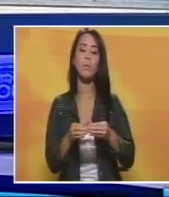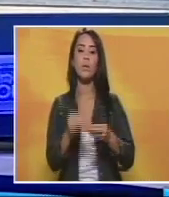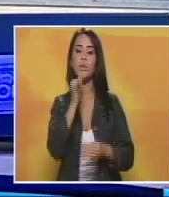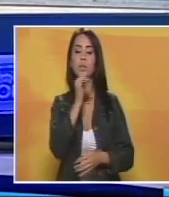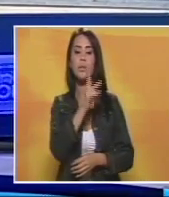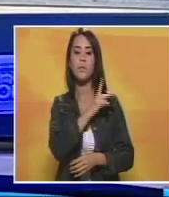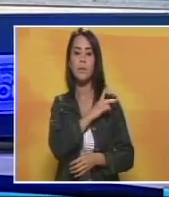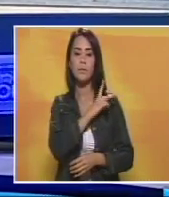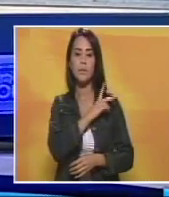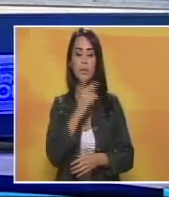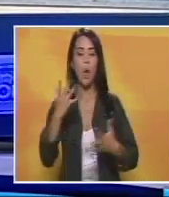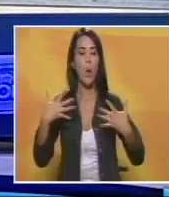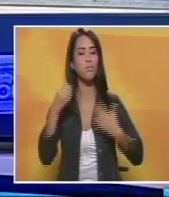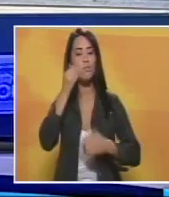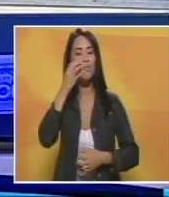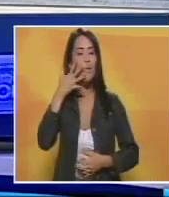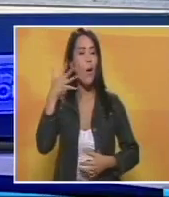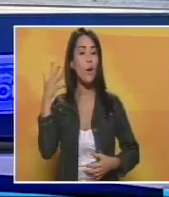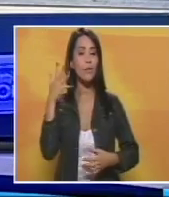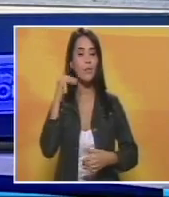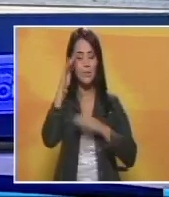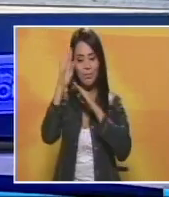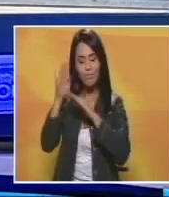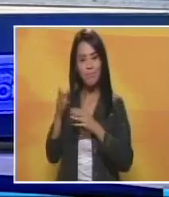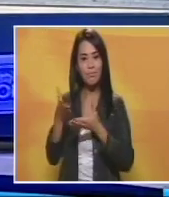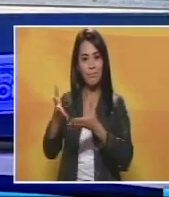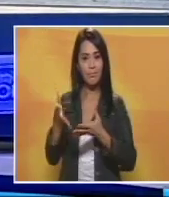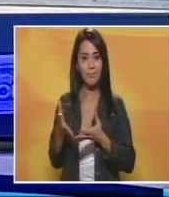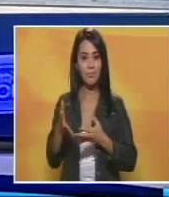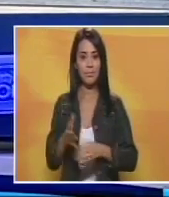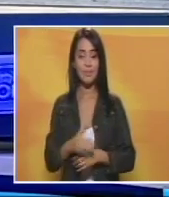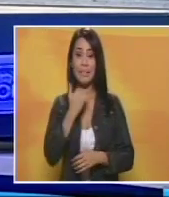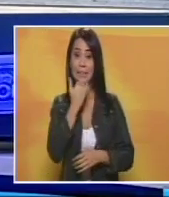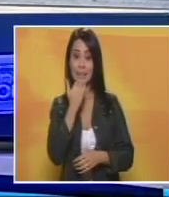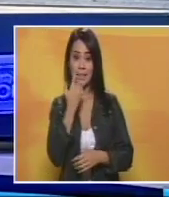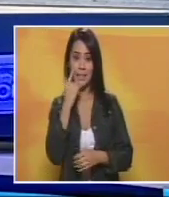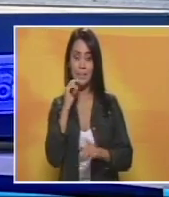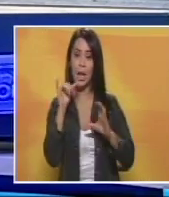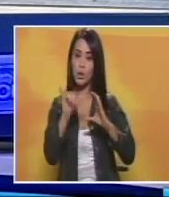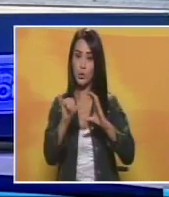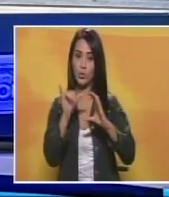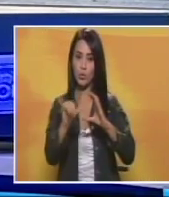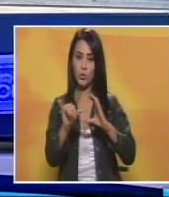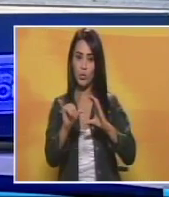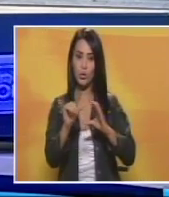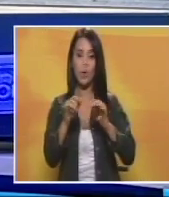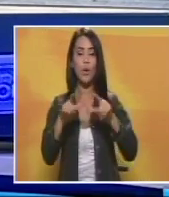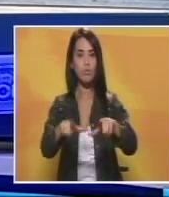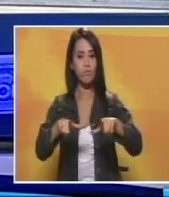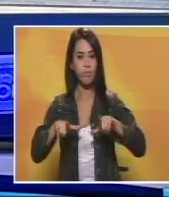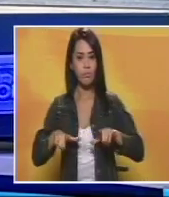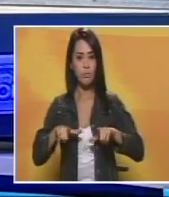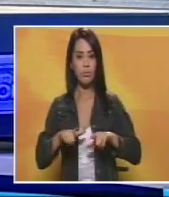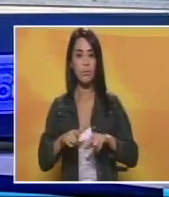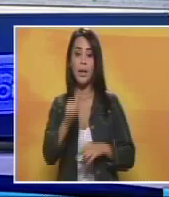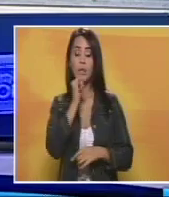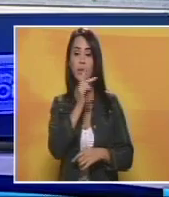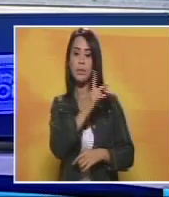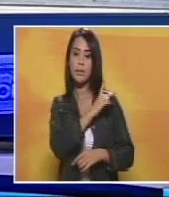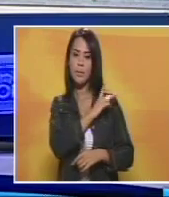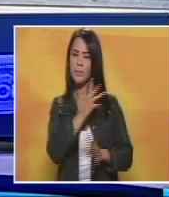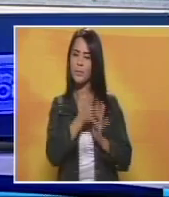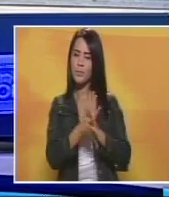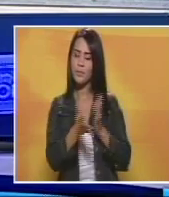Venevisión está muy orgulloso por un reconocimiento que acabamos de recibir de parte de YouTube, donde se certifica que Noticiero